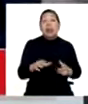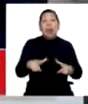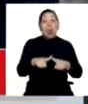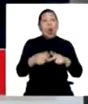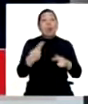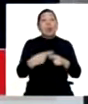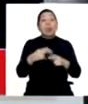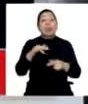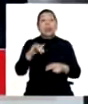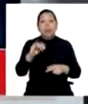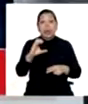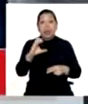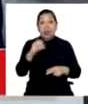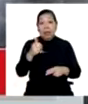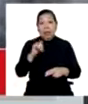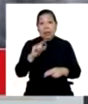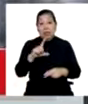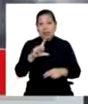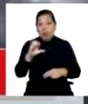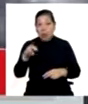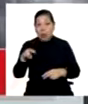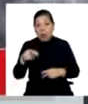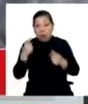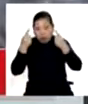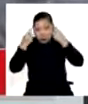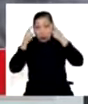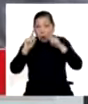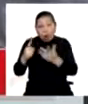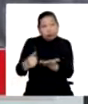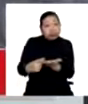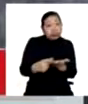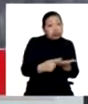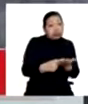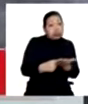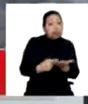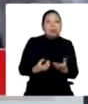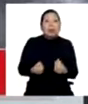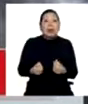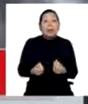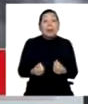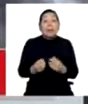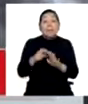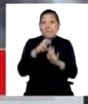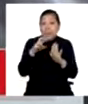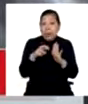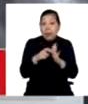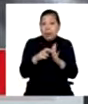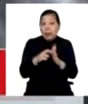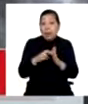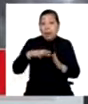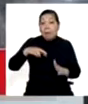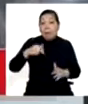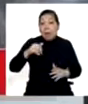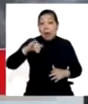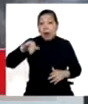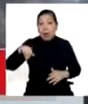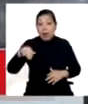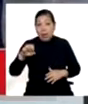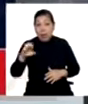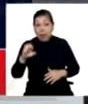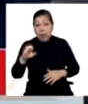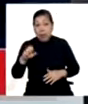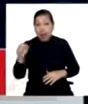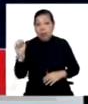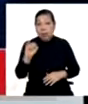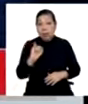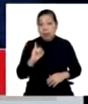Cayoma a efectos de ponernos de acuerdo sobre el apoyo al proyecto Majes-Ninhuas.